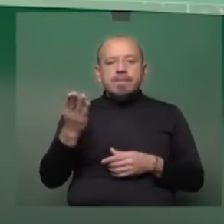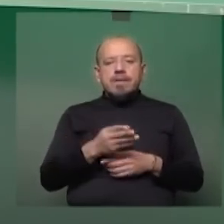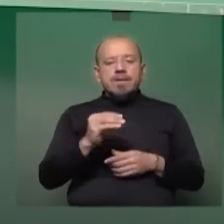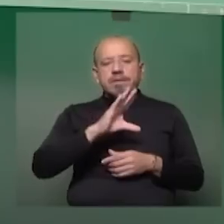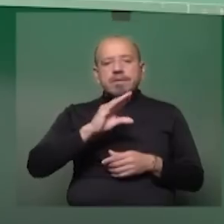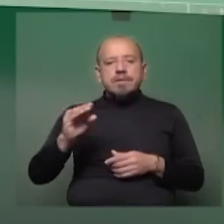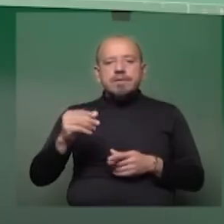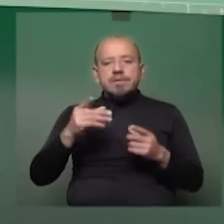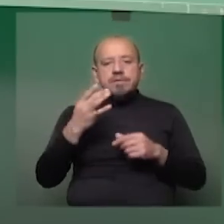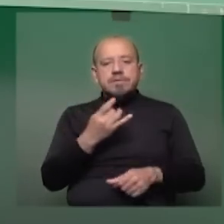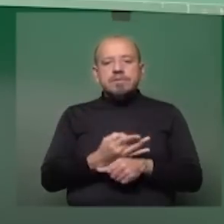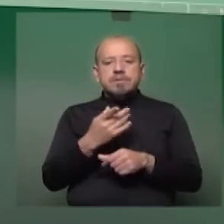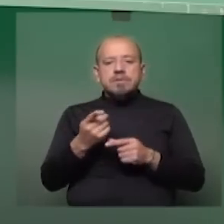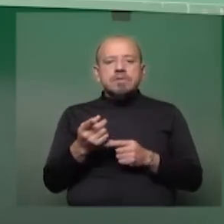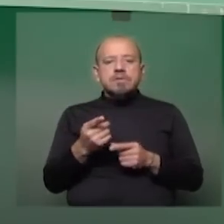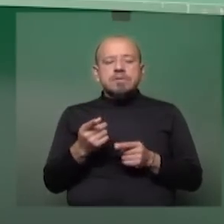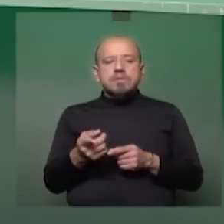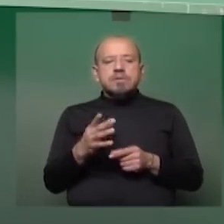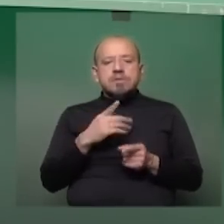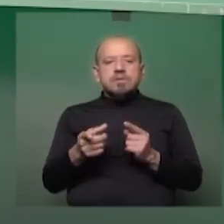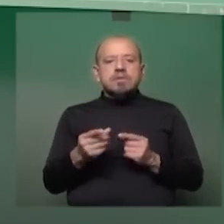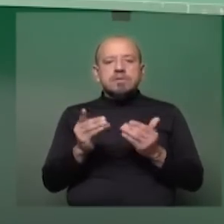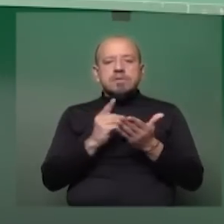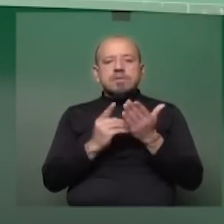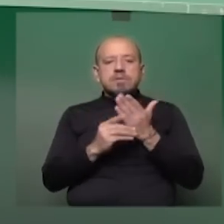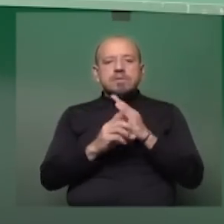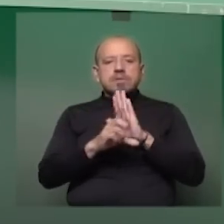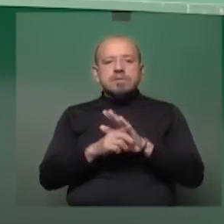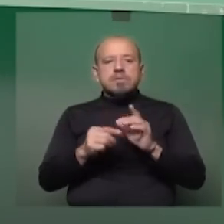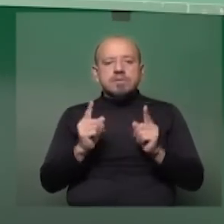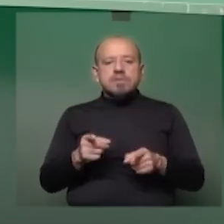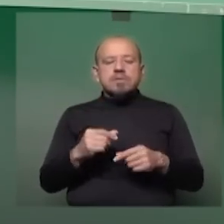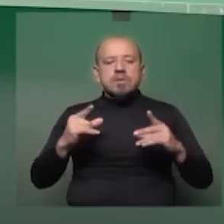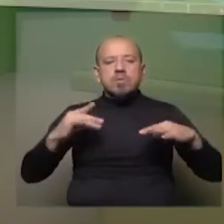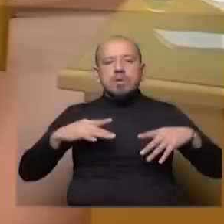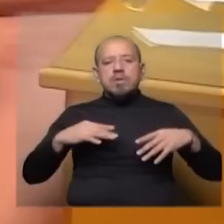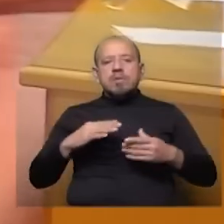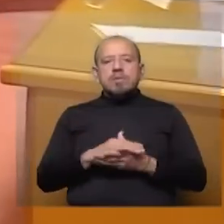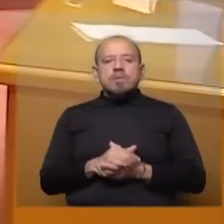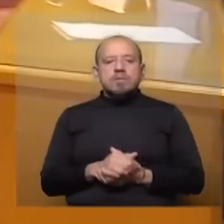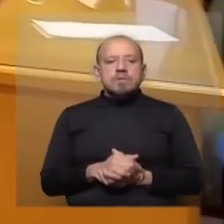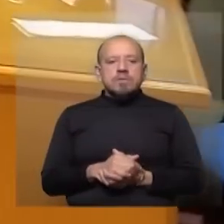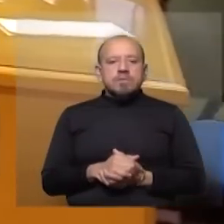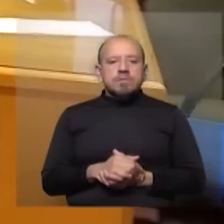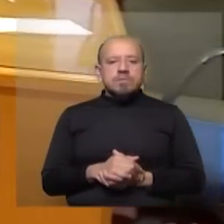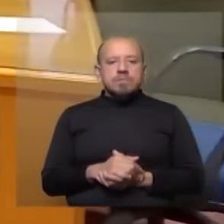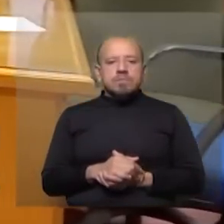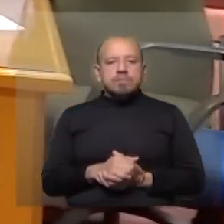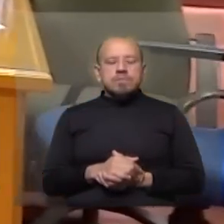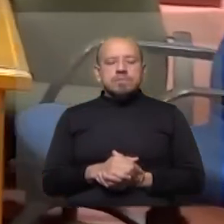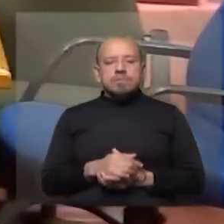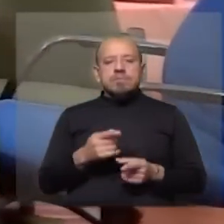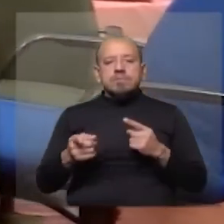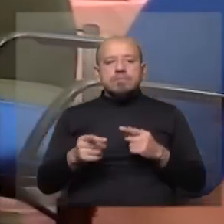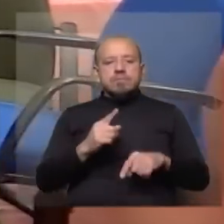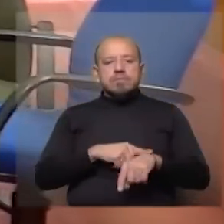parte de los profesionales en relación a lo establecido en el proyecto de ley y también a los jubilados el plazo para aprobar